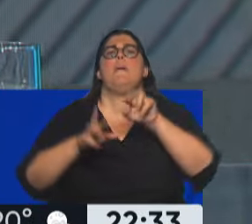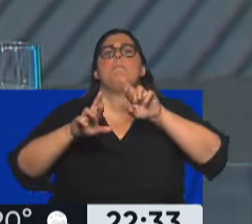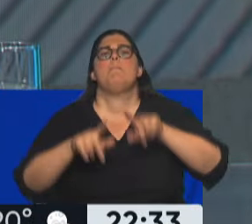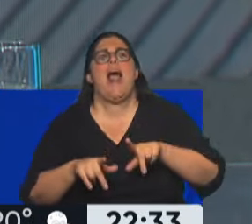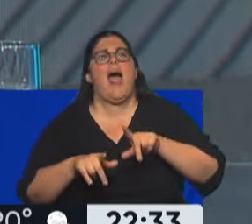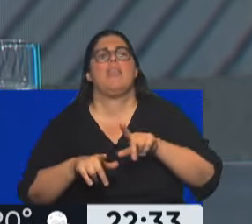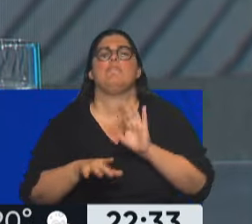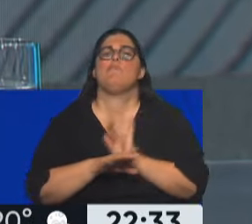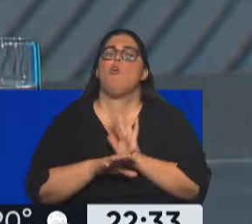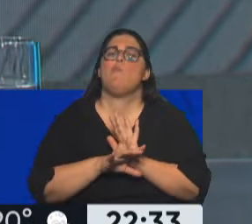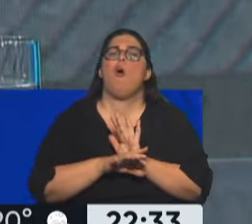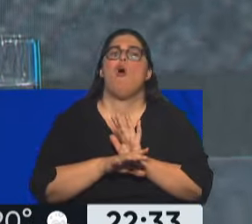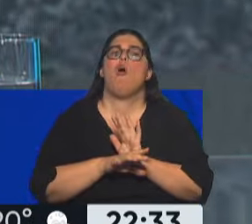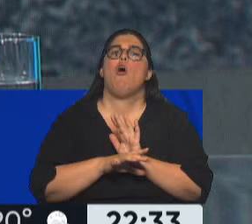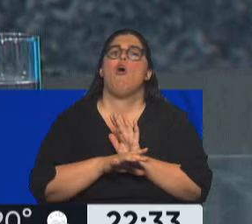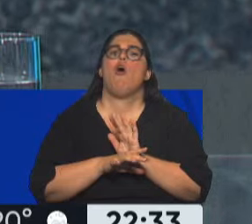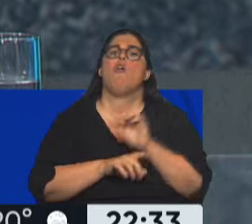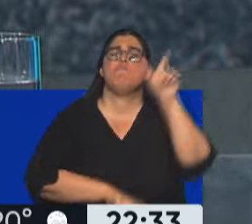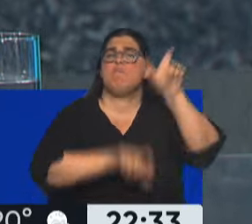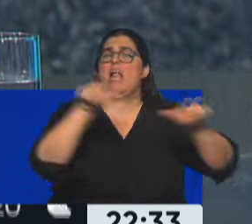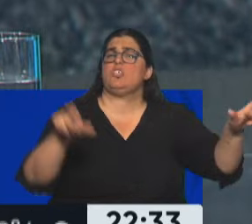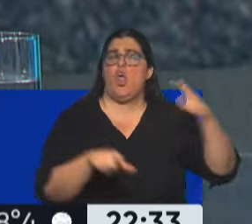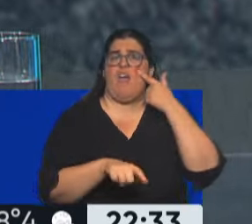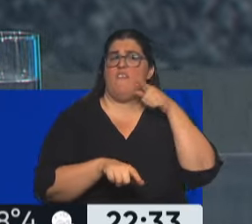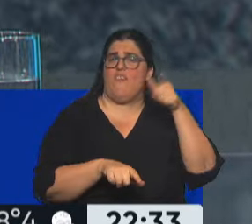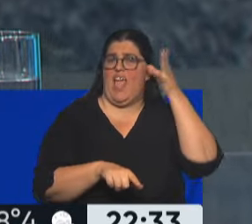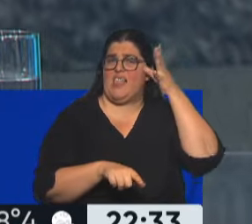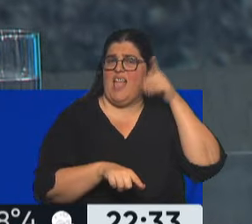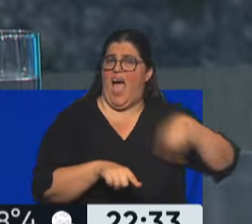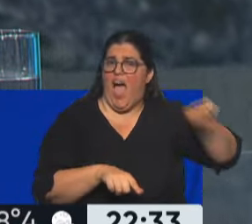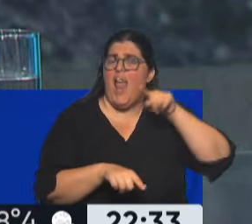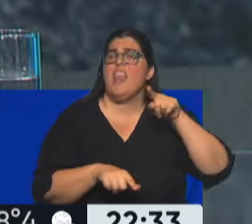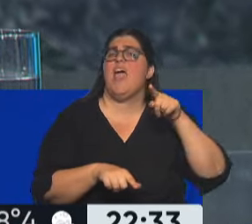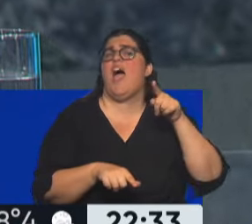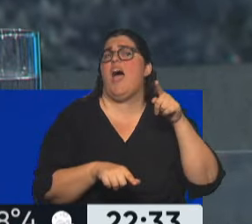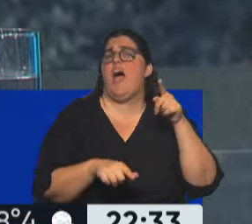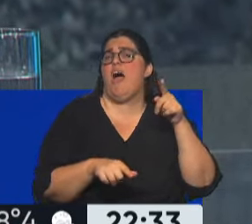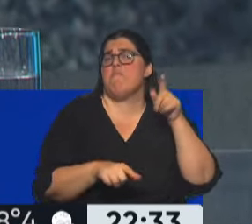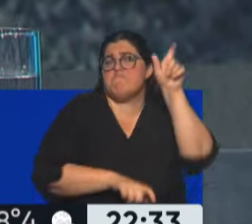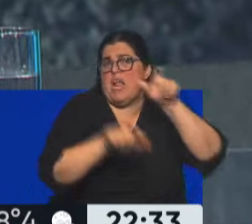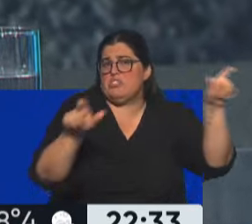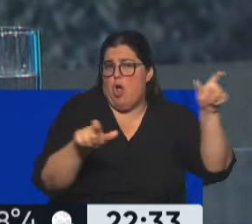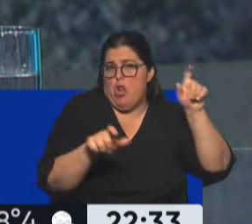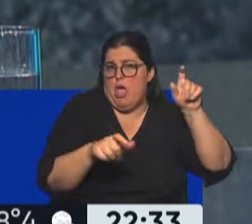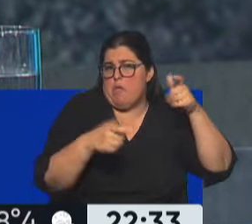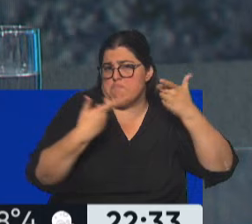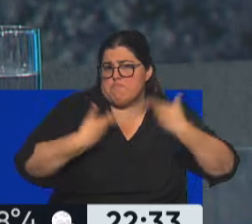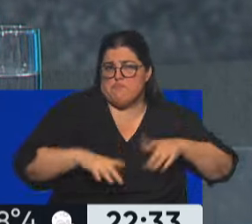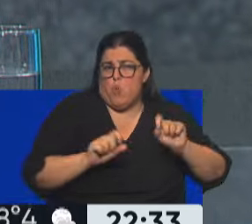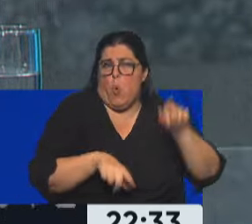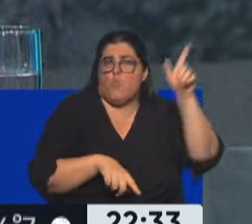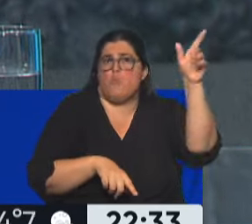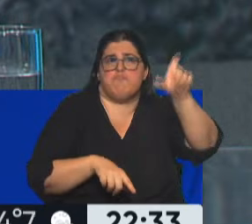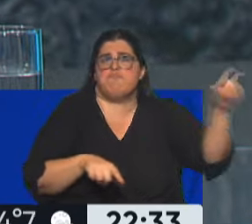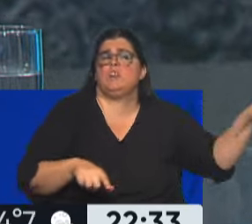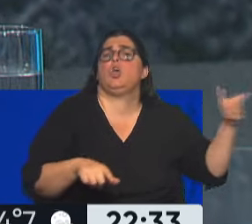del italiano, digamos, que transita por la calle y está pensando, bueno,